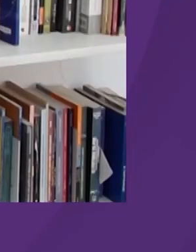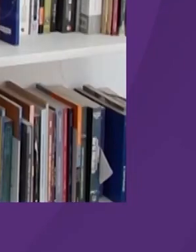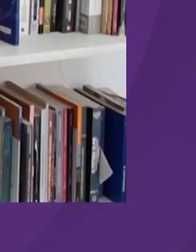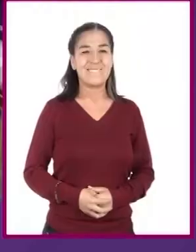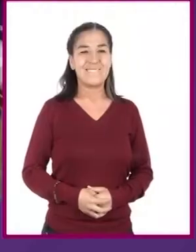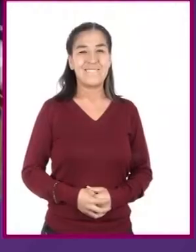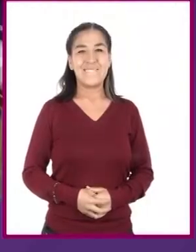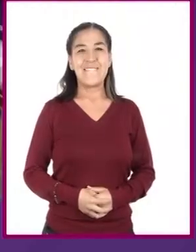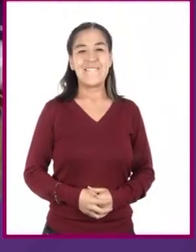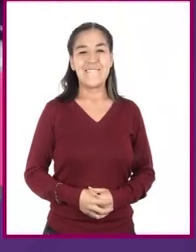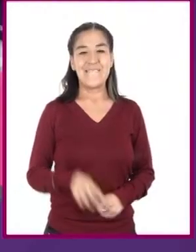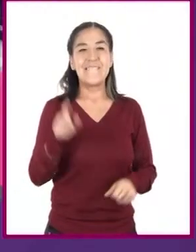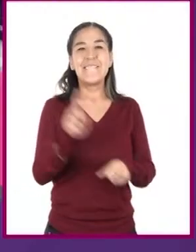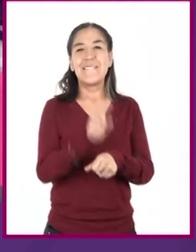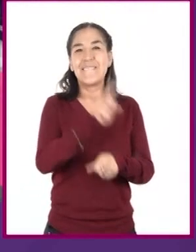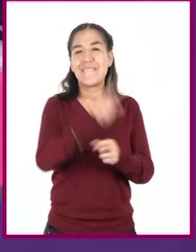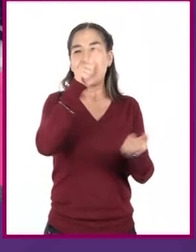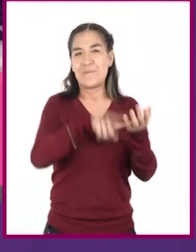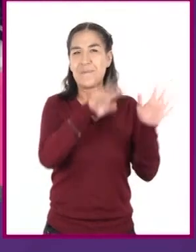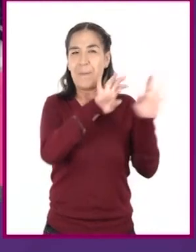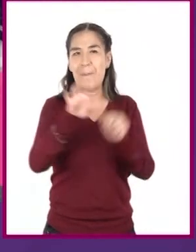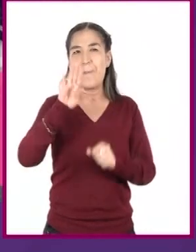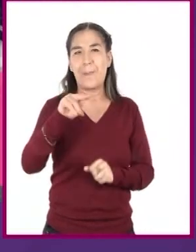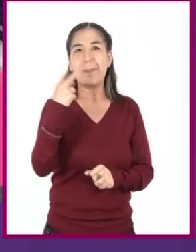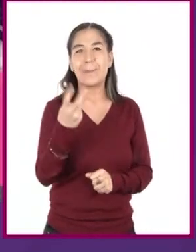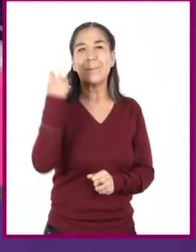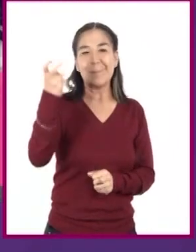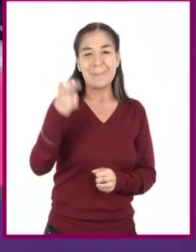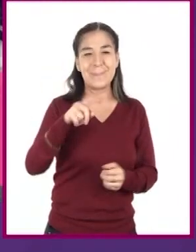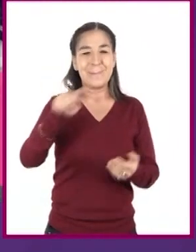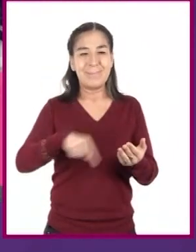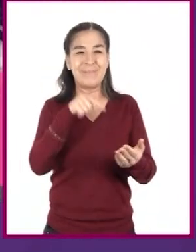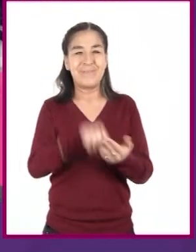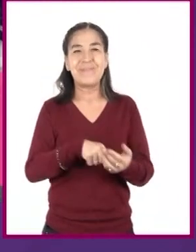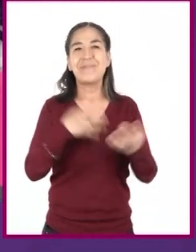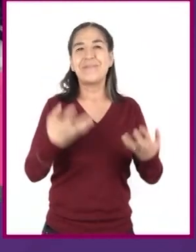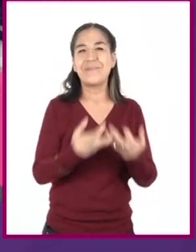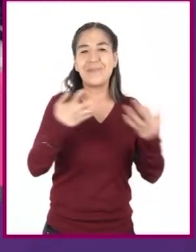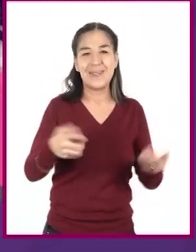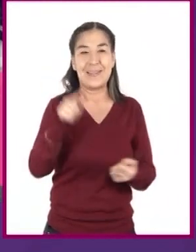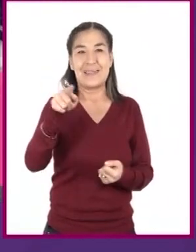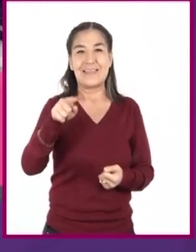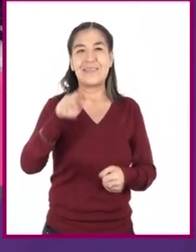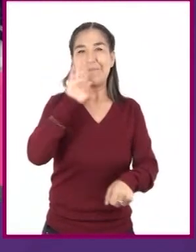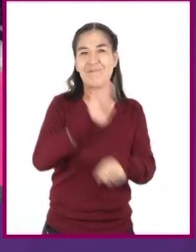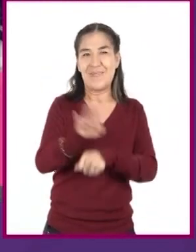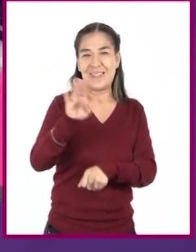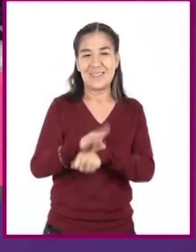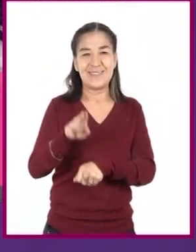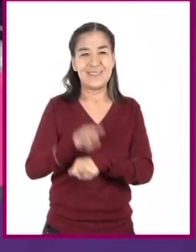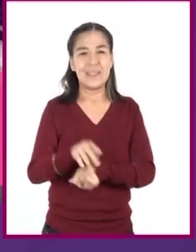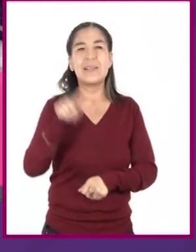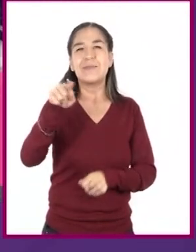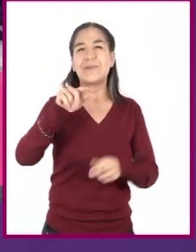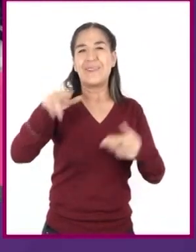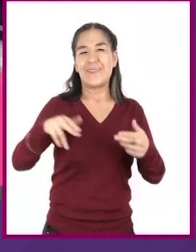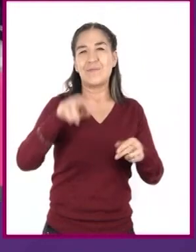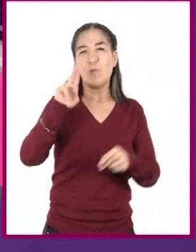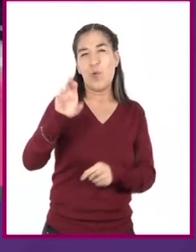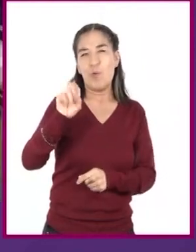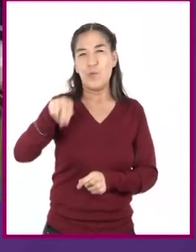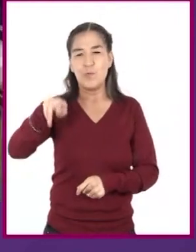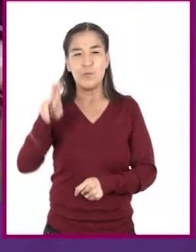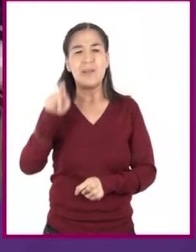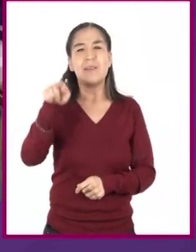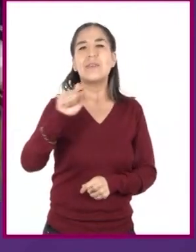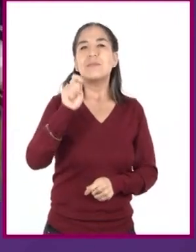Desde 1992, con la Cumbre de la Tierra realizado en Río de Janeiro por las Naciones Unidas, se instalaron